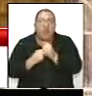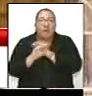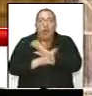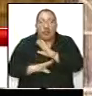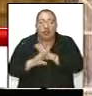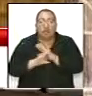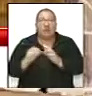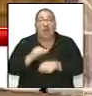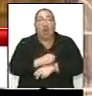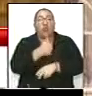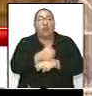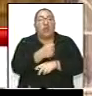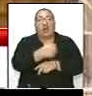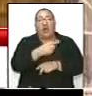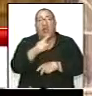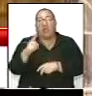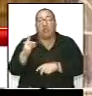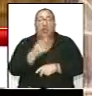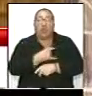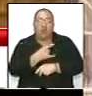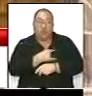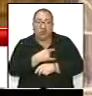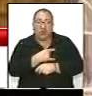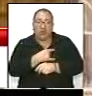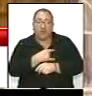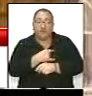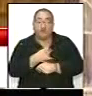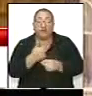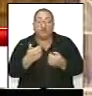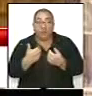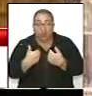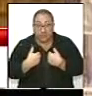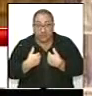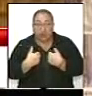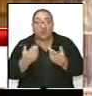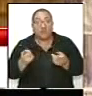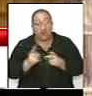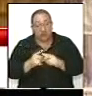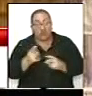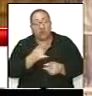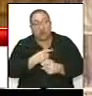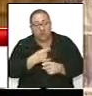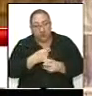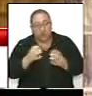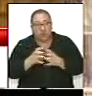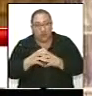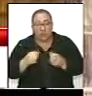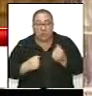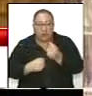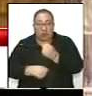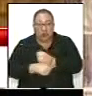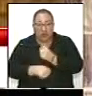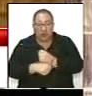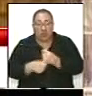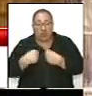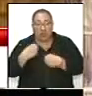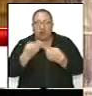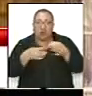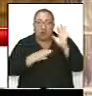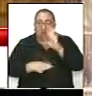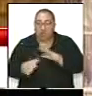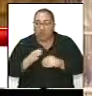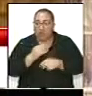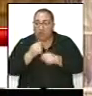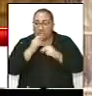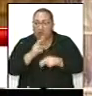la autonomía de las universidades, ¿no? El superintendente también viene del mundo universitario, en ese sentido siempre hemos tenido una preocupación por